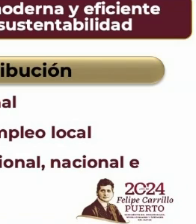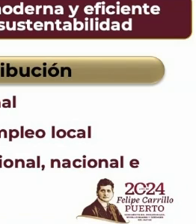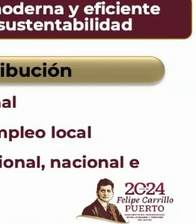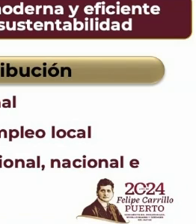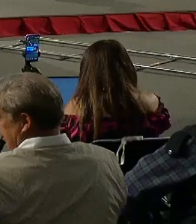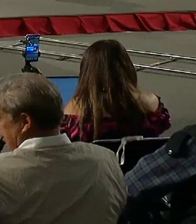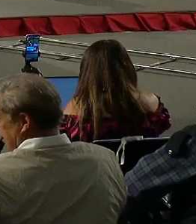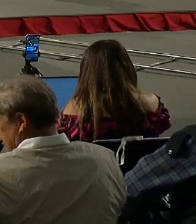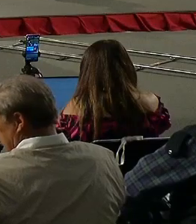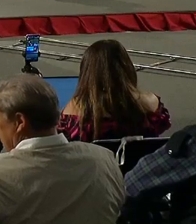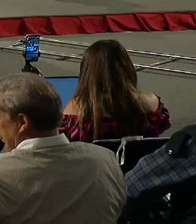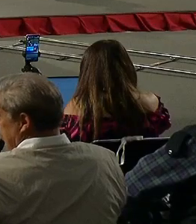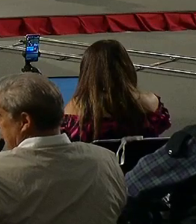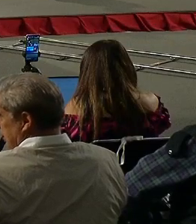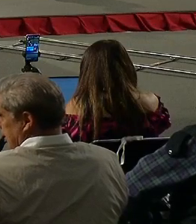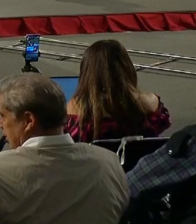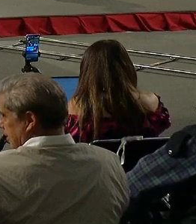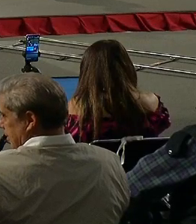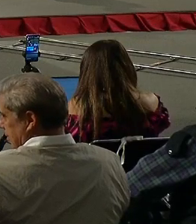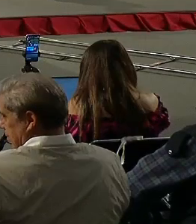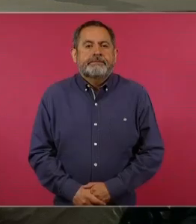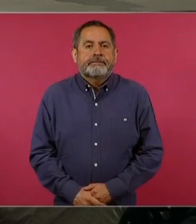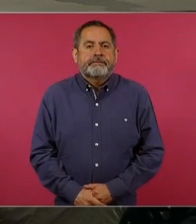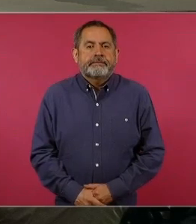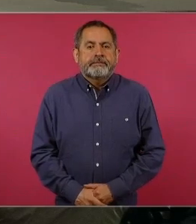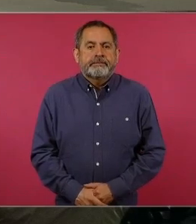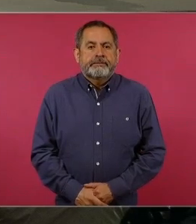esa capacidad en el primer año.